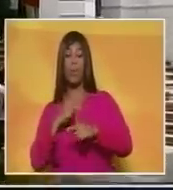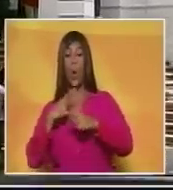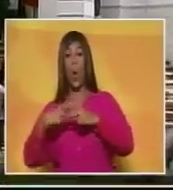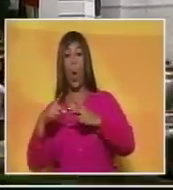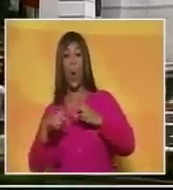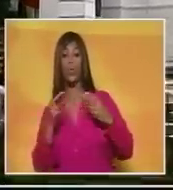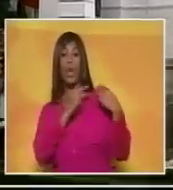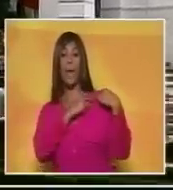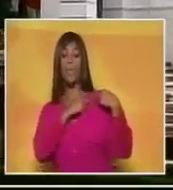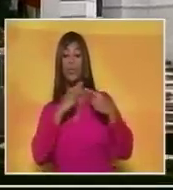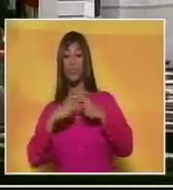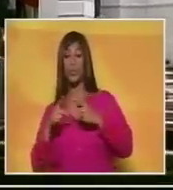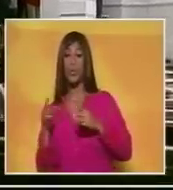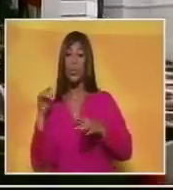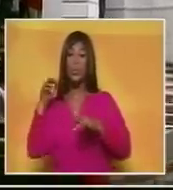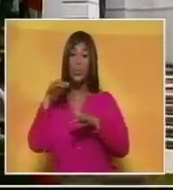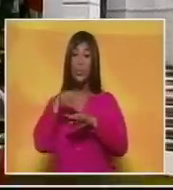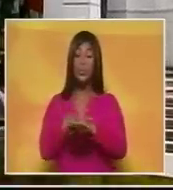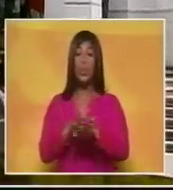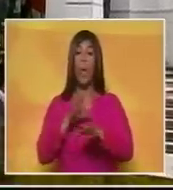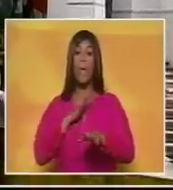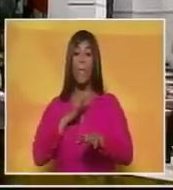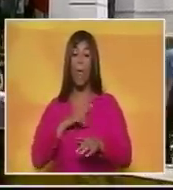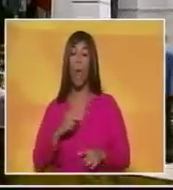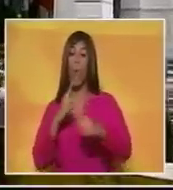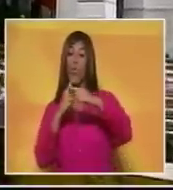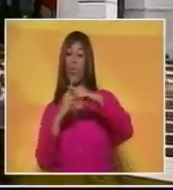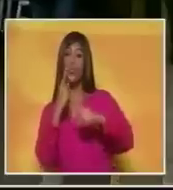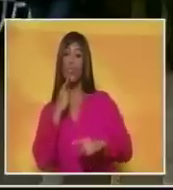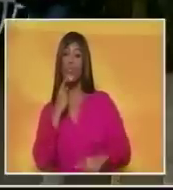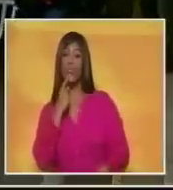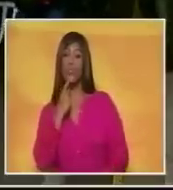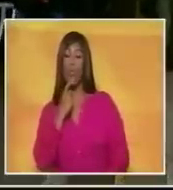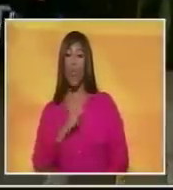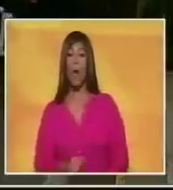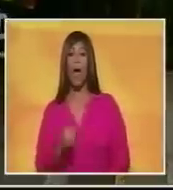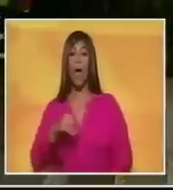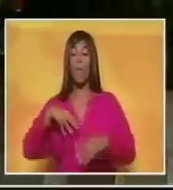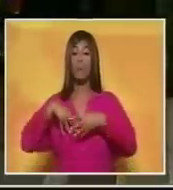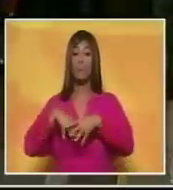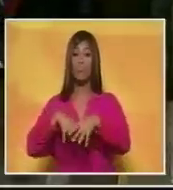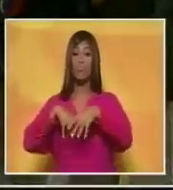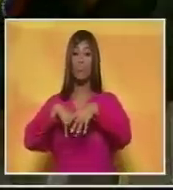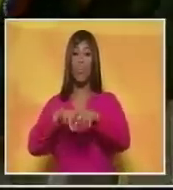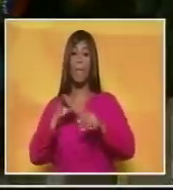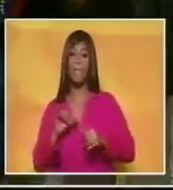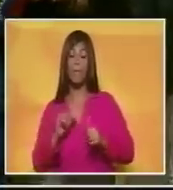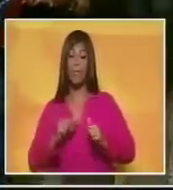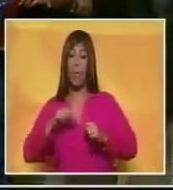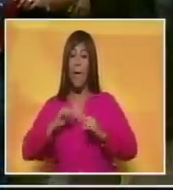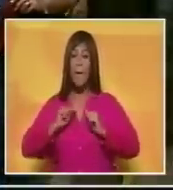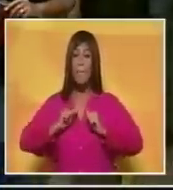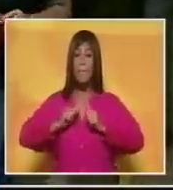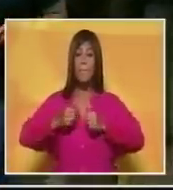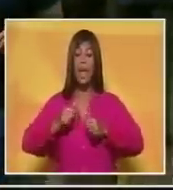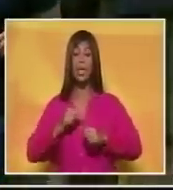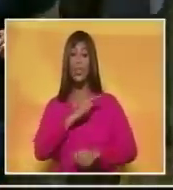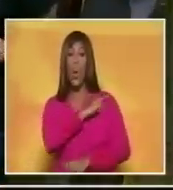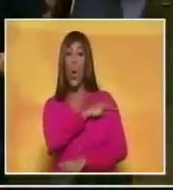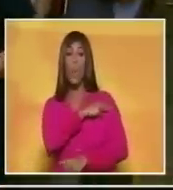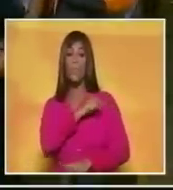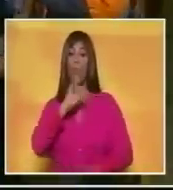representantes de otros gremios están llegando a la sede de la Cruz Roja en una movilización que partió desde el